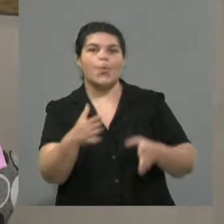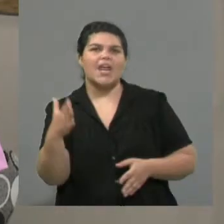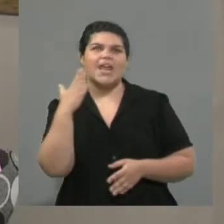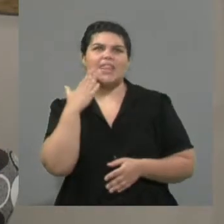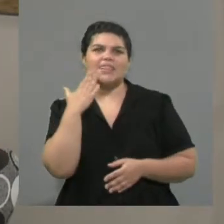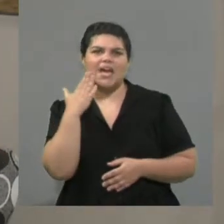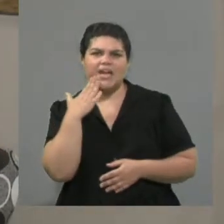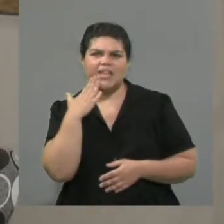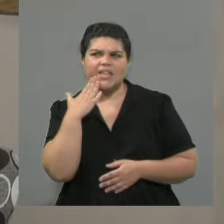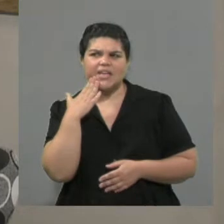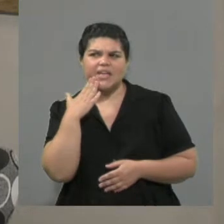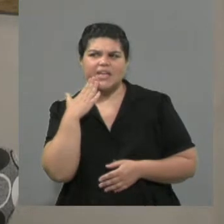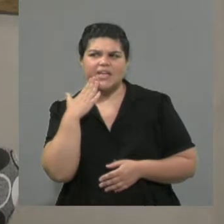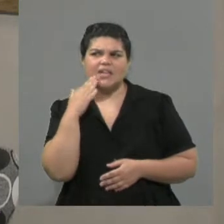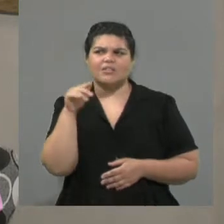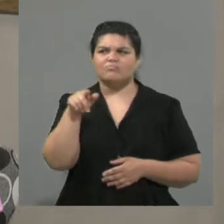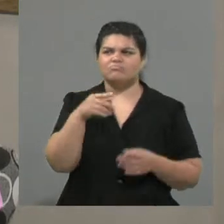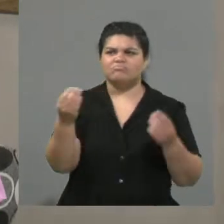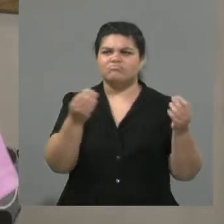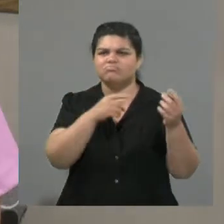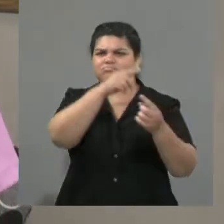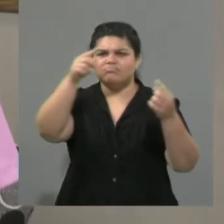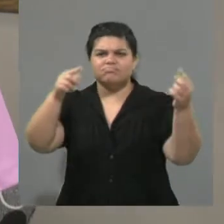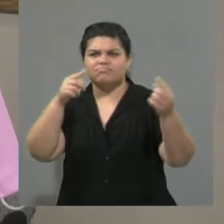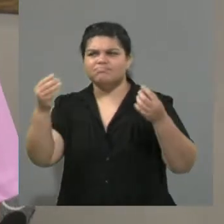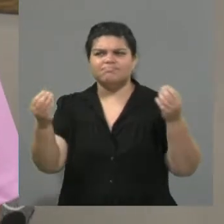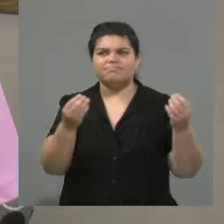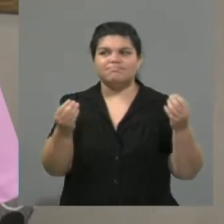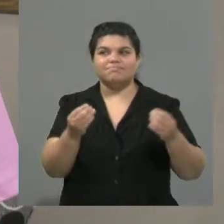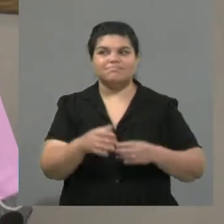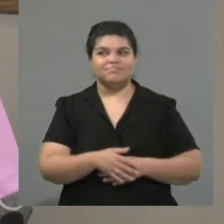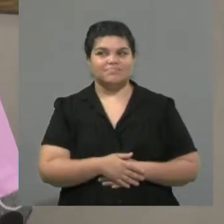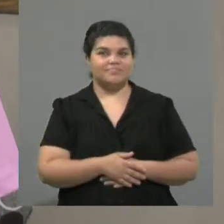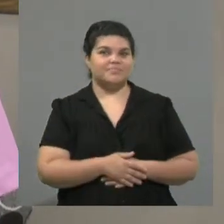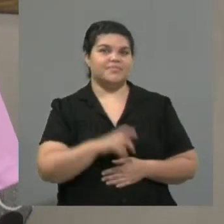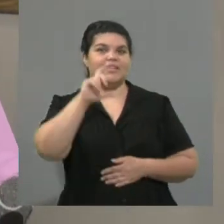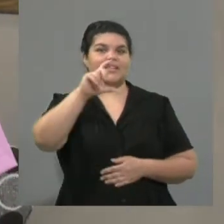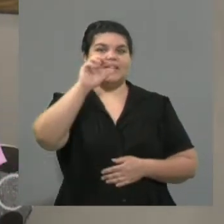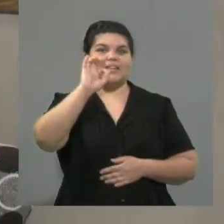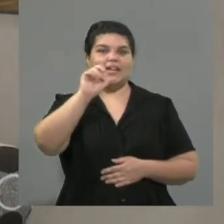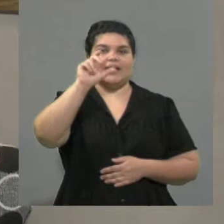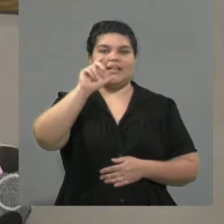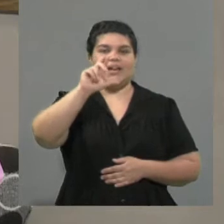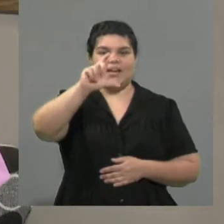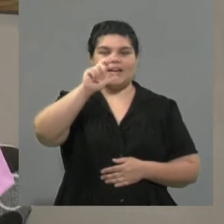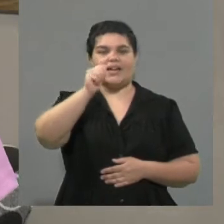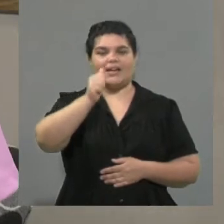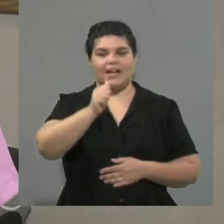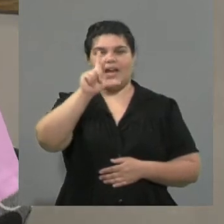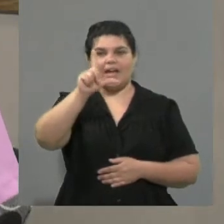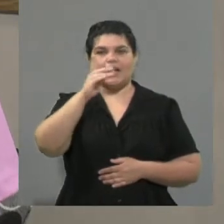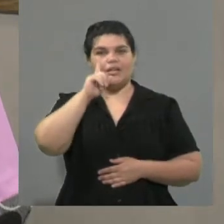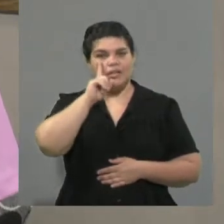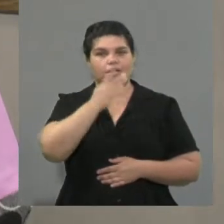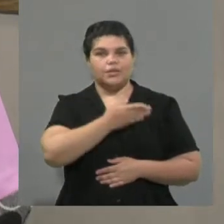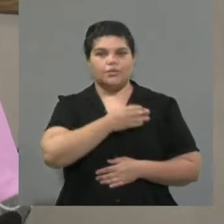buenas tardes porque no sé por dónde anda. ¿Por dónde anda, Carlos? En este momento en California. Ah, wow. Por eso teníamos